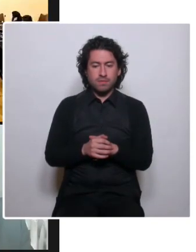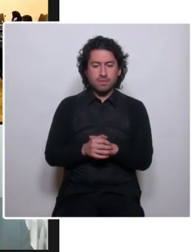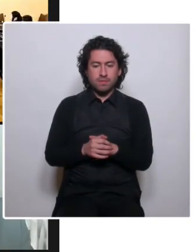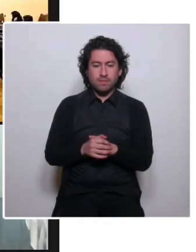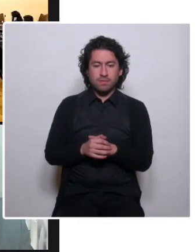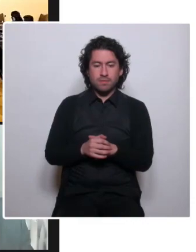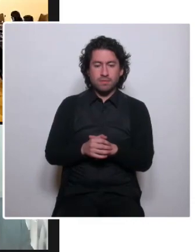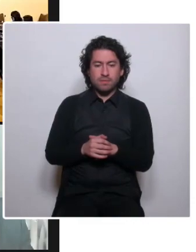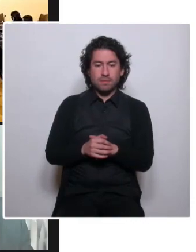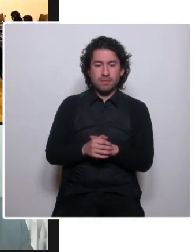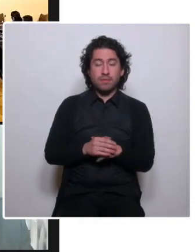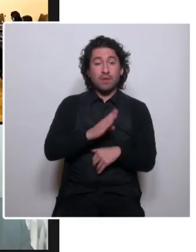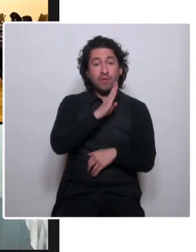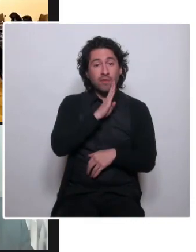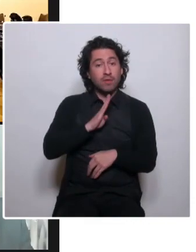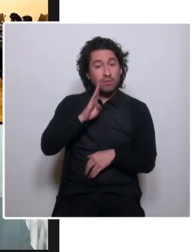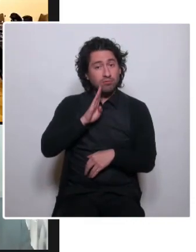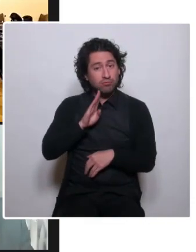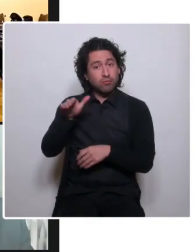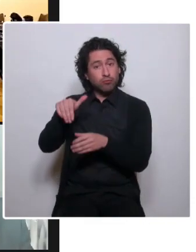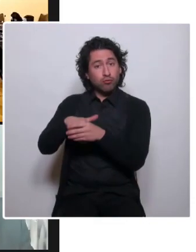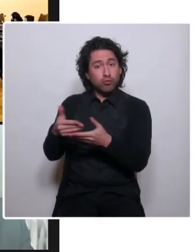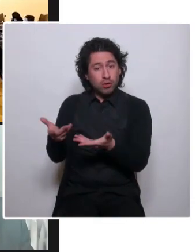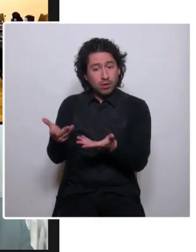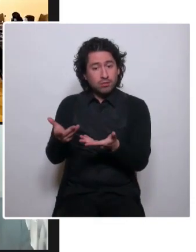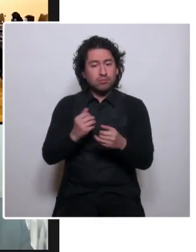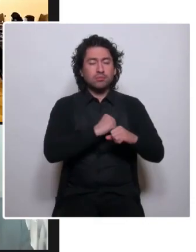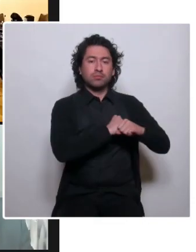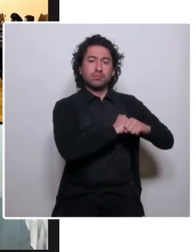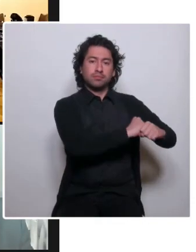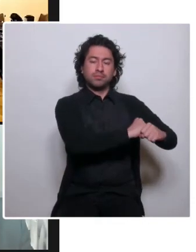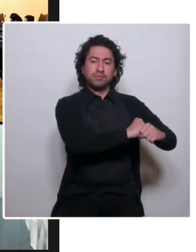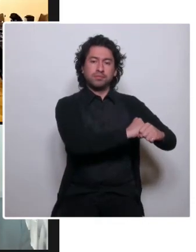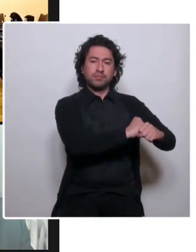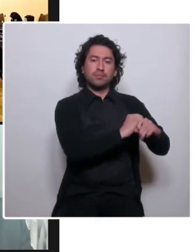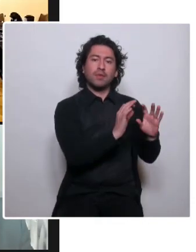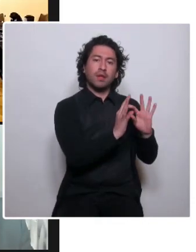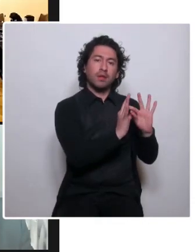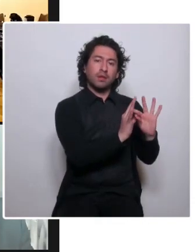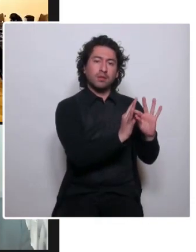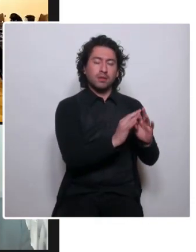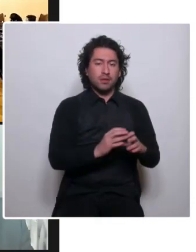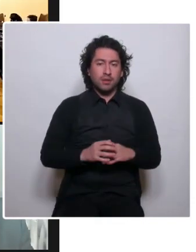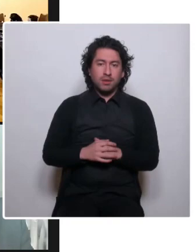Apruebo. Señor Benito Baranda, ¿cómo vota? En contra, señor secretario, gracias.